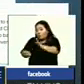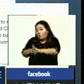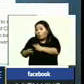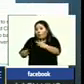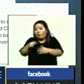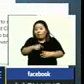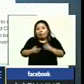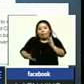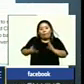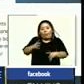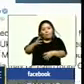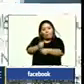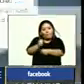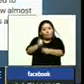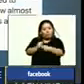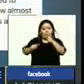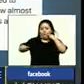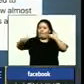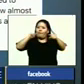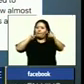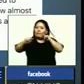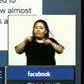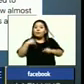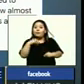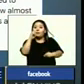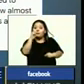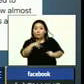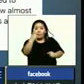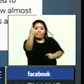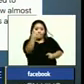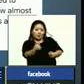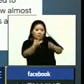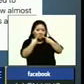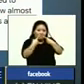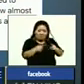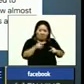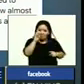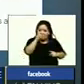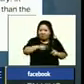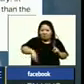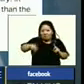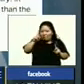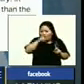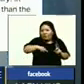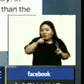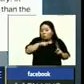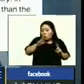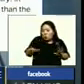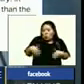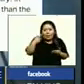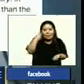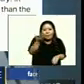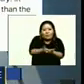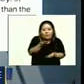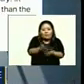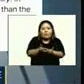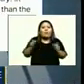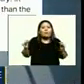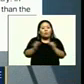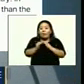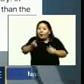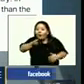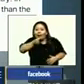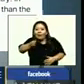abuso de poder. Trump escribió que la denuncia del informante que considera falsa no tiene sustento. También fue en contra de los medios